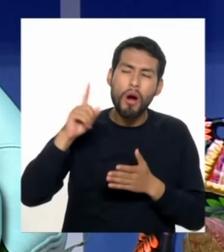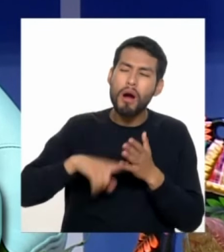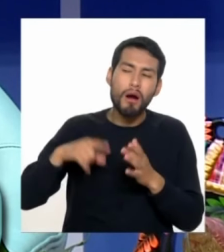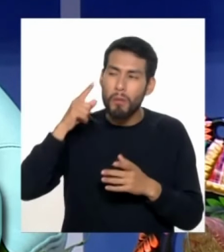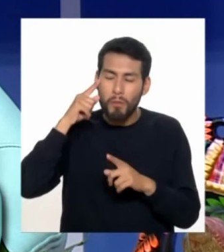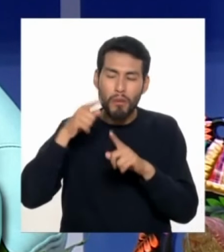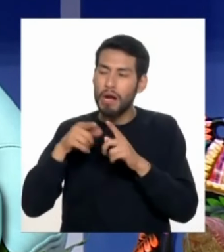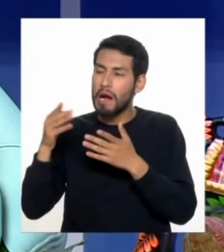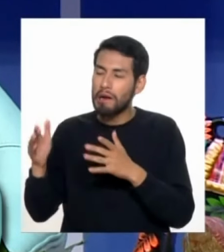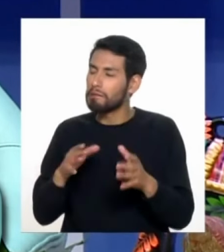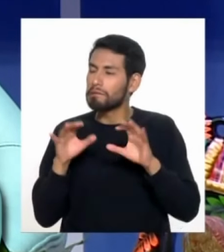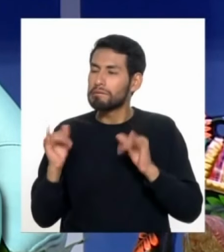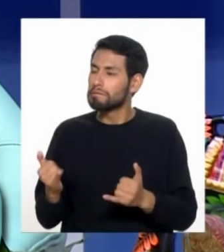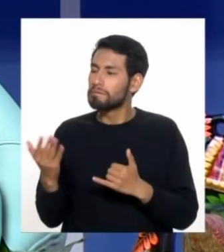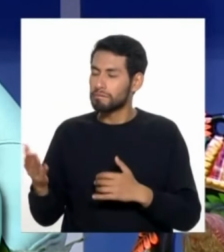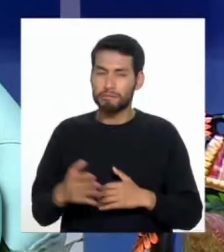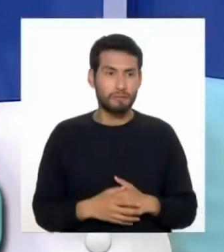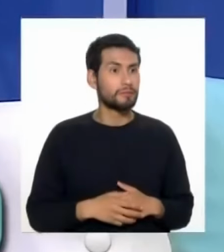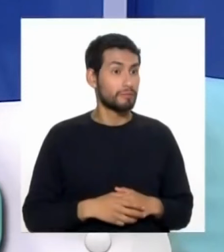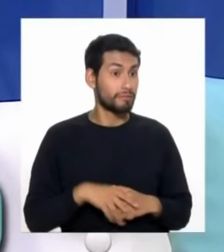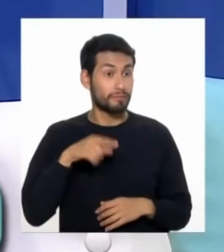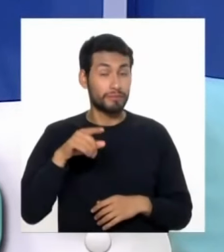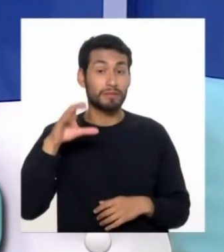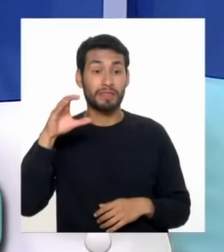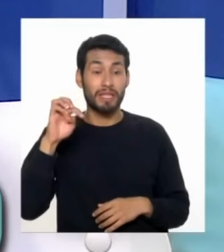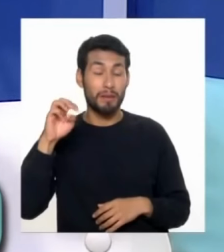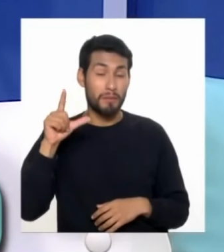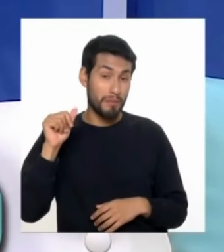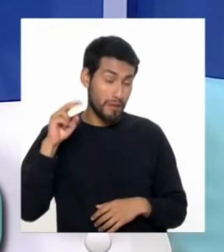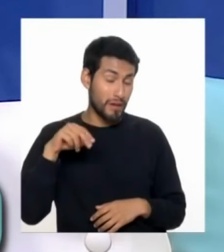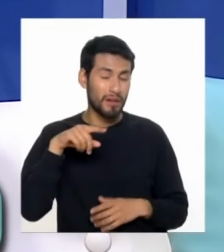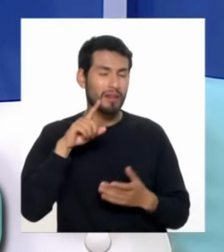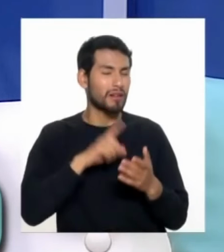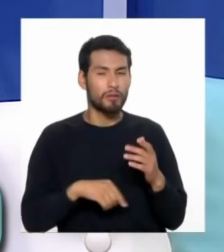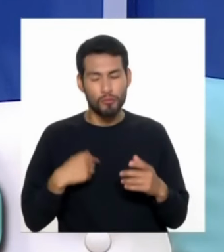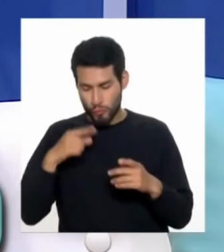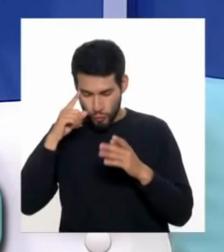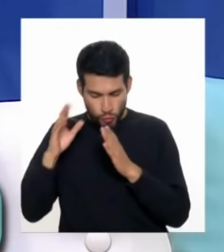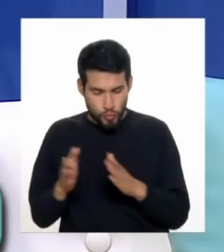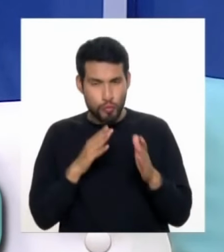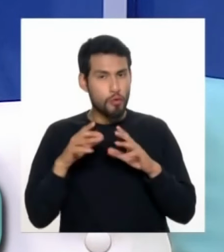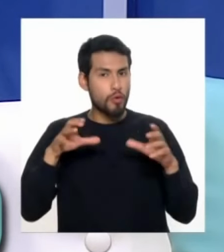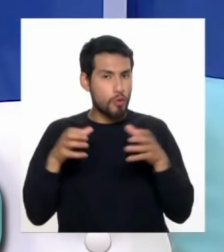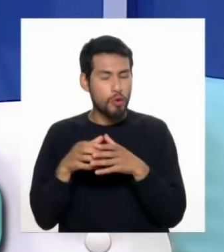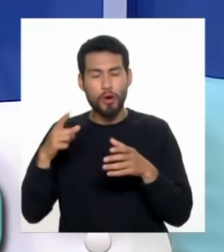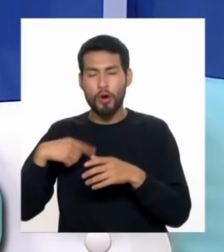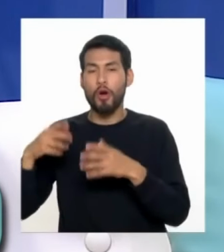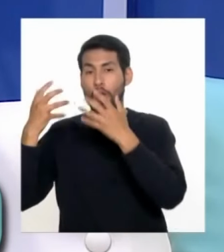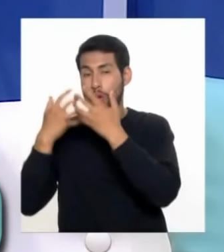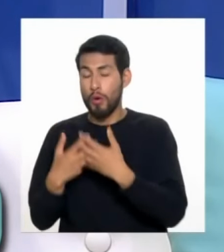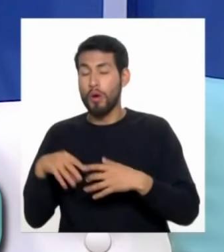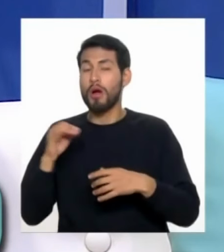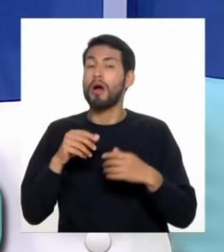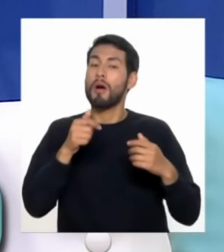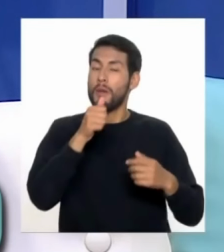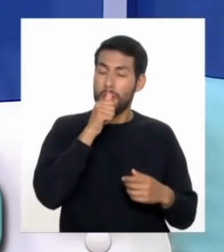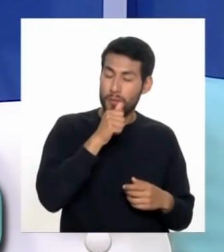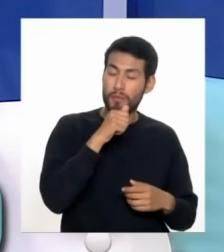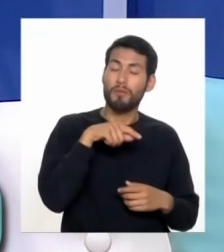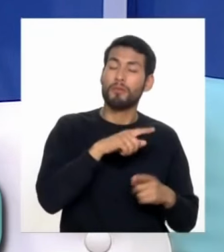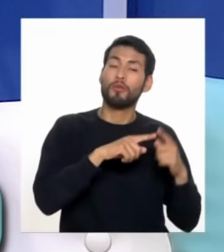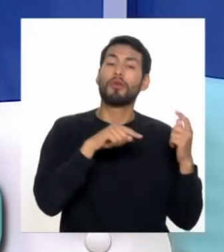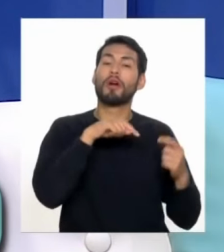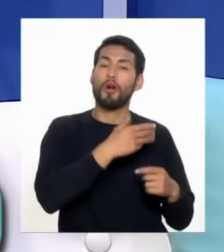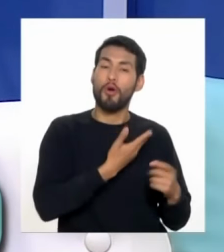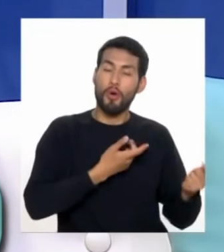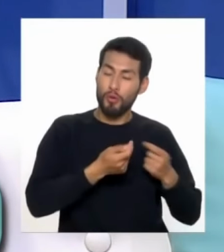están organizando ahora? Sí, bueno, desde ese plan lo que estamos trabajando es en poder organizar actores públicos y privados, en poder tener una agenda de trabajo